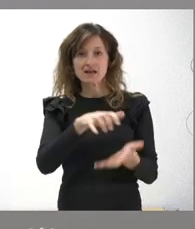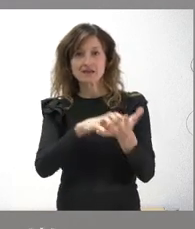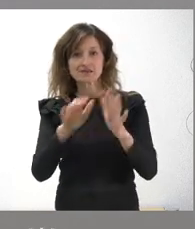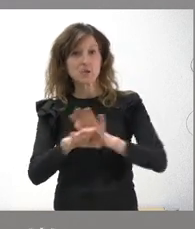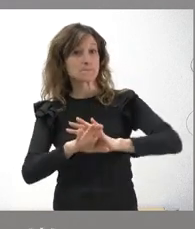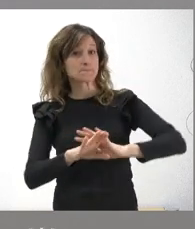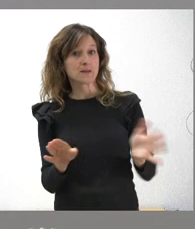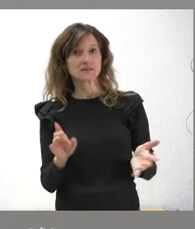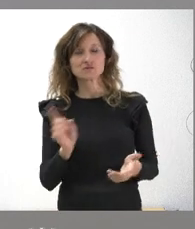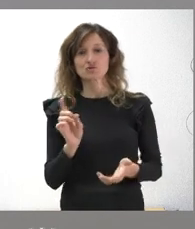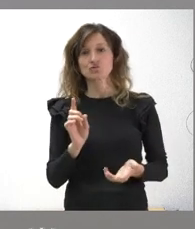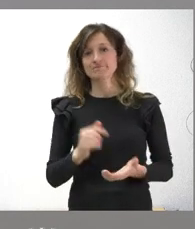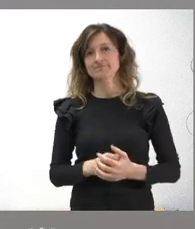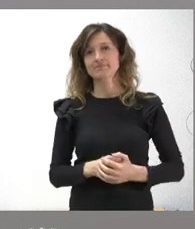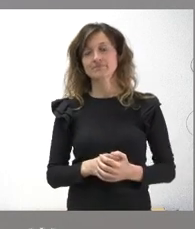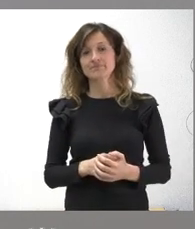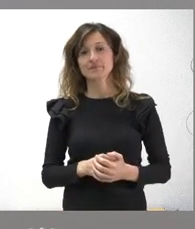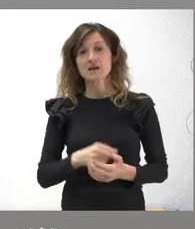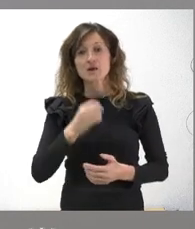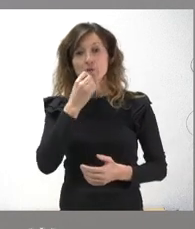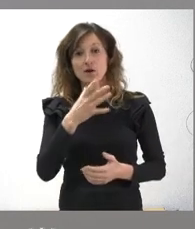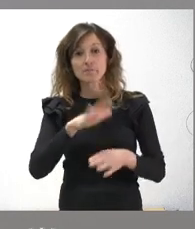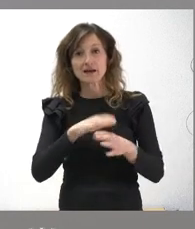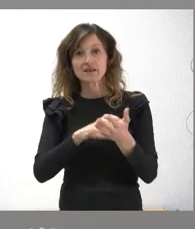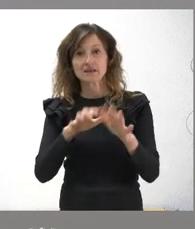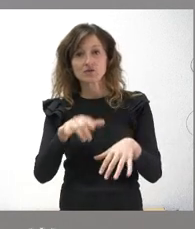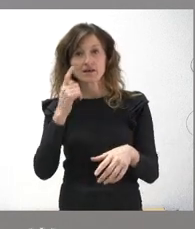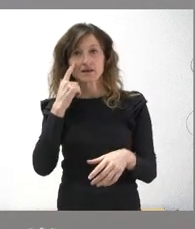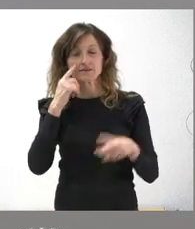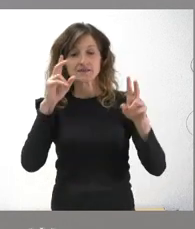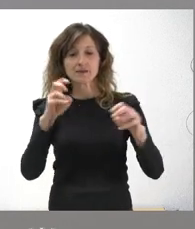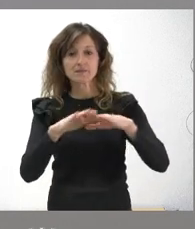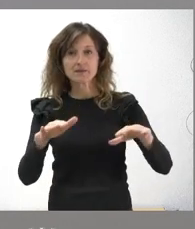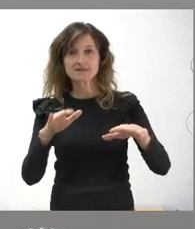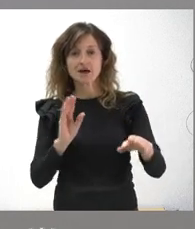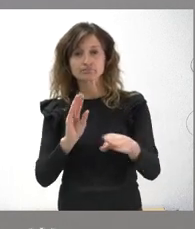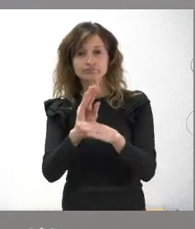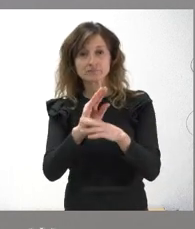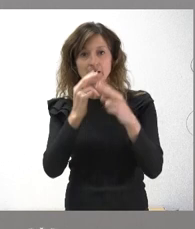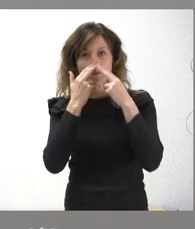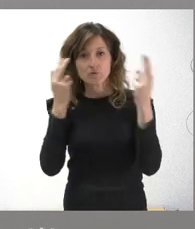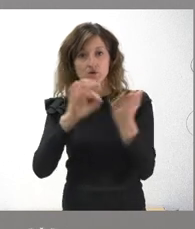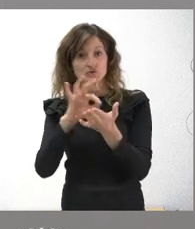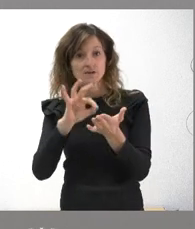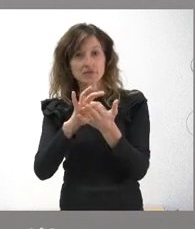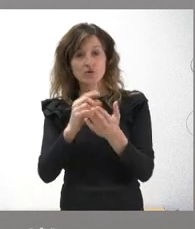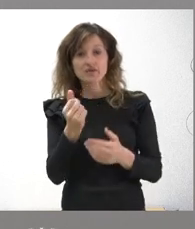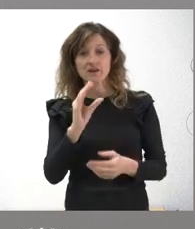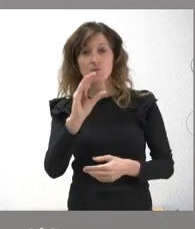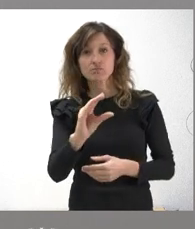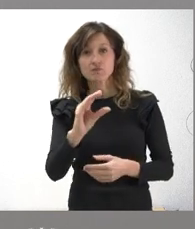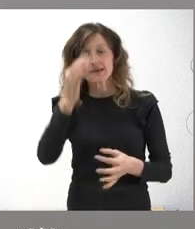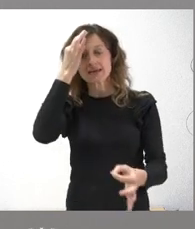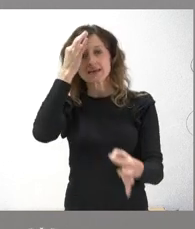León sin saber si a nosotros es lo que mejor nos conviene lo que mejor nos conviene a nosotros es que haya un dinero encima de la mesa para financiar los servicios públicos y que este dinero se financia con